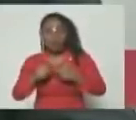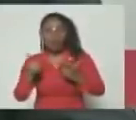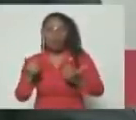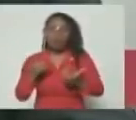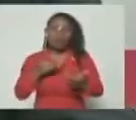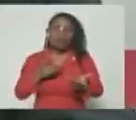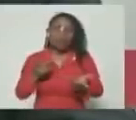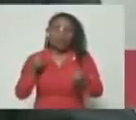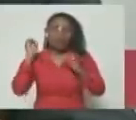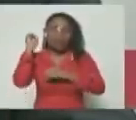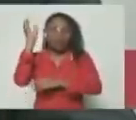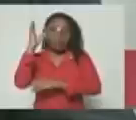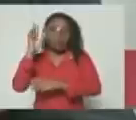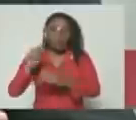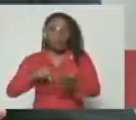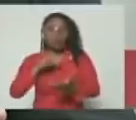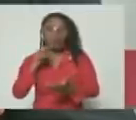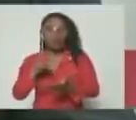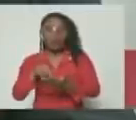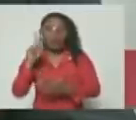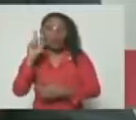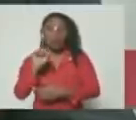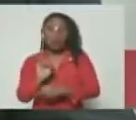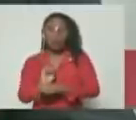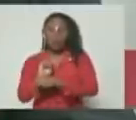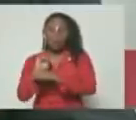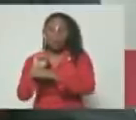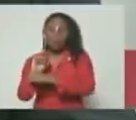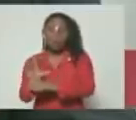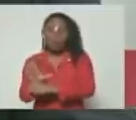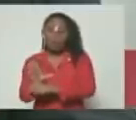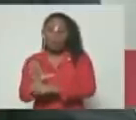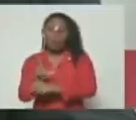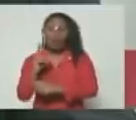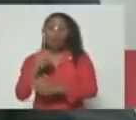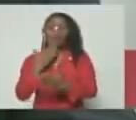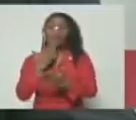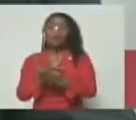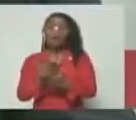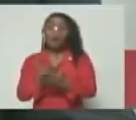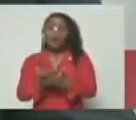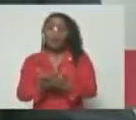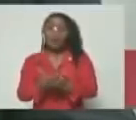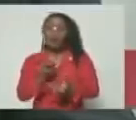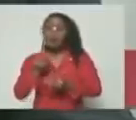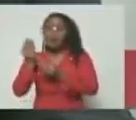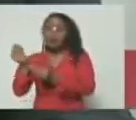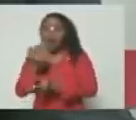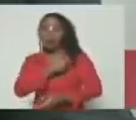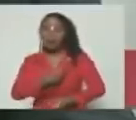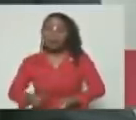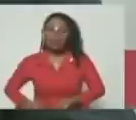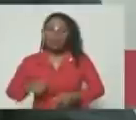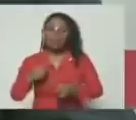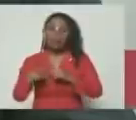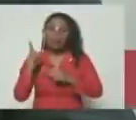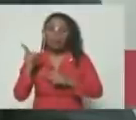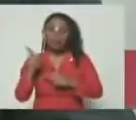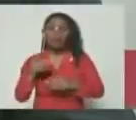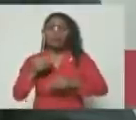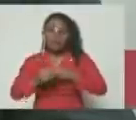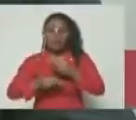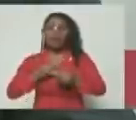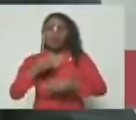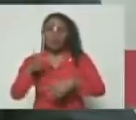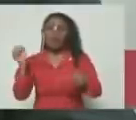Asamblea Nacional y también hemos enviado al Ejecutivo cuando es una propuesta relacionada con el Ejecutivo. Así que ha sido muy fructífero